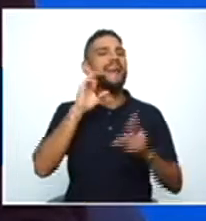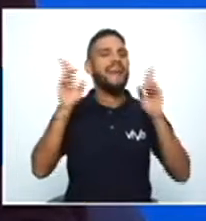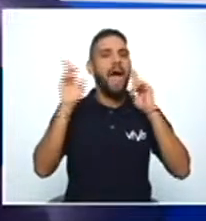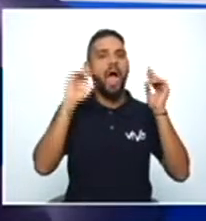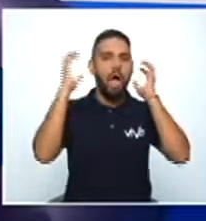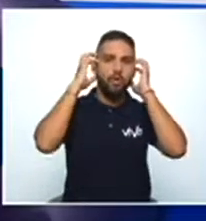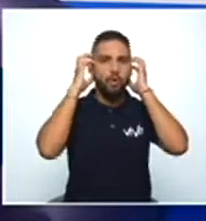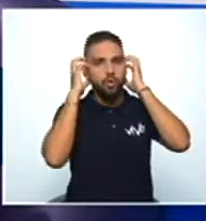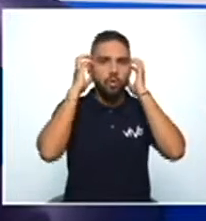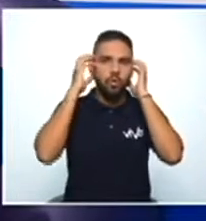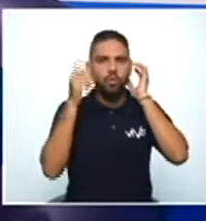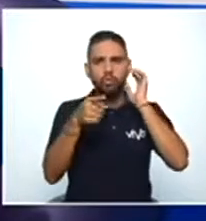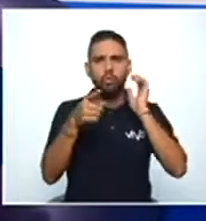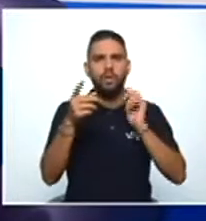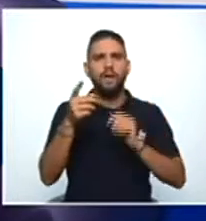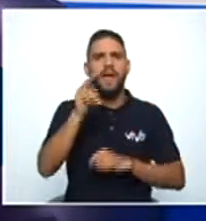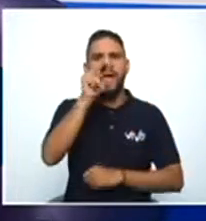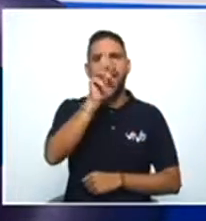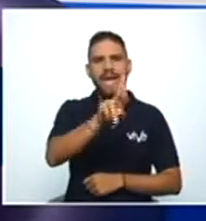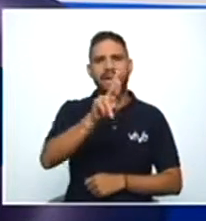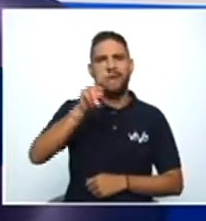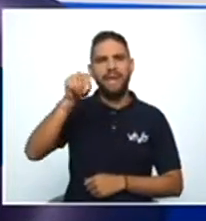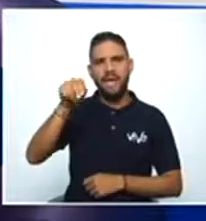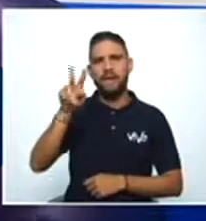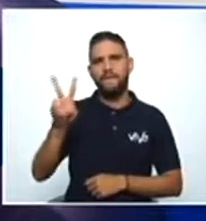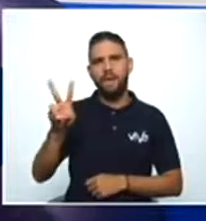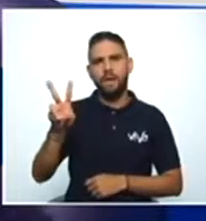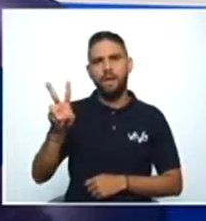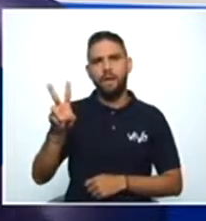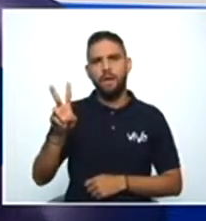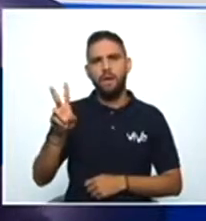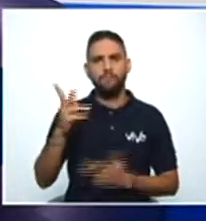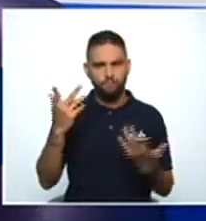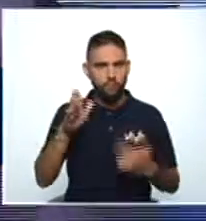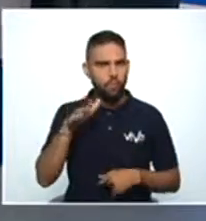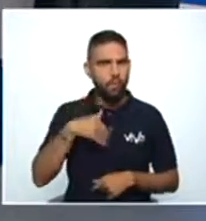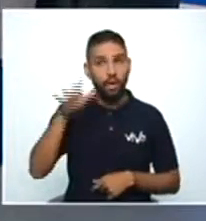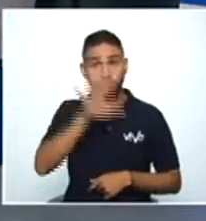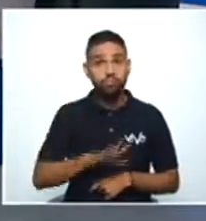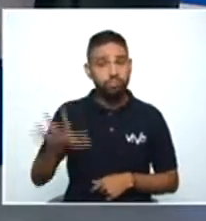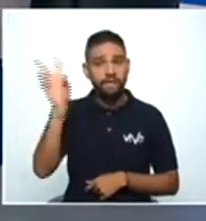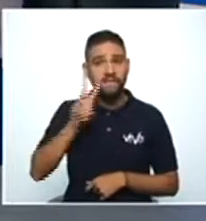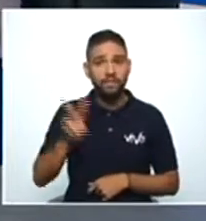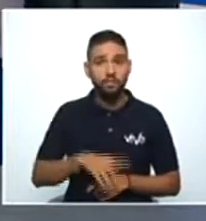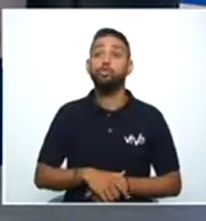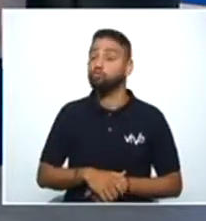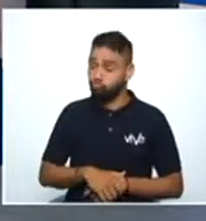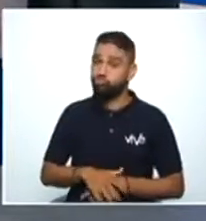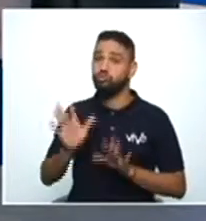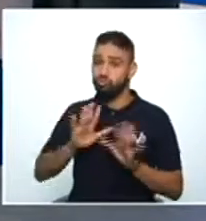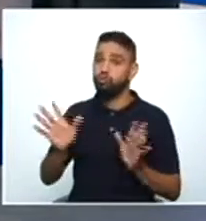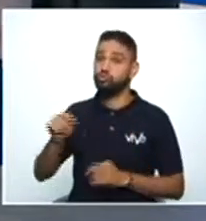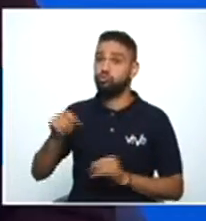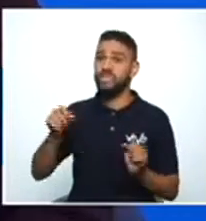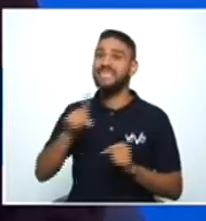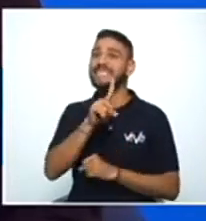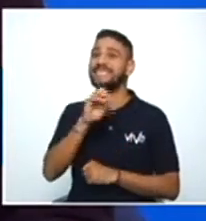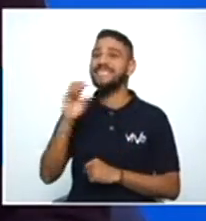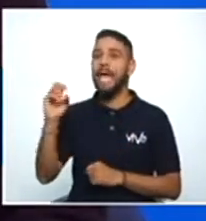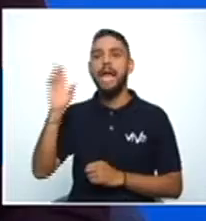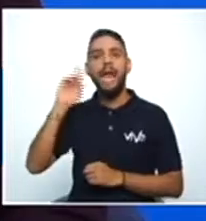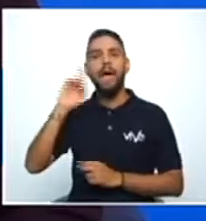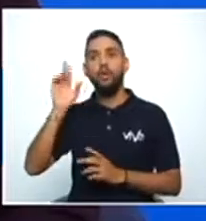cendis en la radio nacional de venezuela sabes que se escuchará tan a nivel nacional es del programa no si hace enlace con más de 100 emisoras a